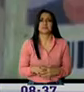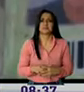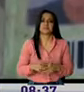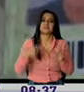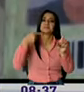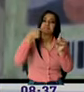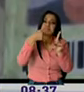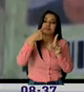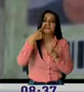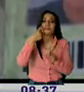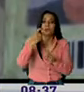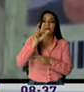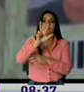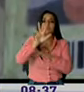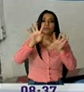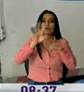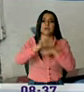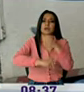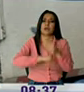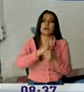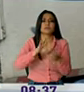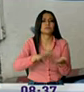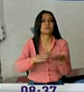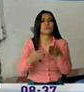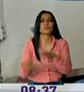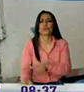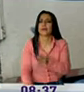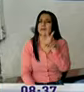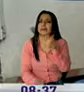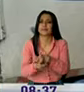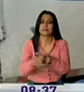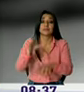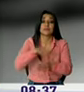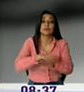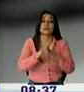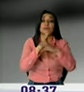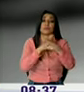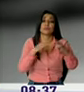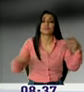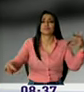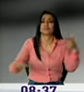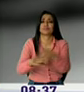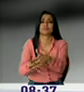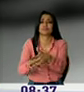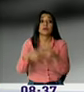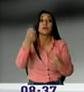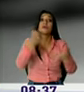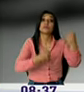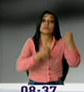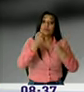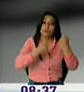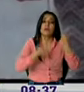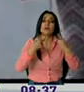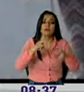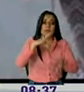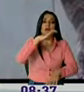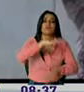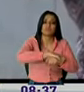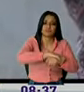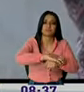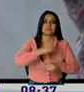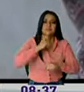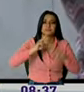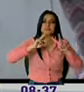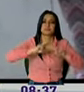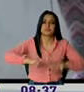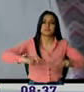39 años, perdió la vida al instante al quedar bajo las llantas del micro, cuyo conductor fue retenido para las investigaciones del caso. Él